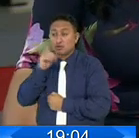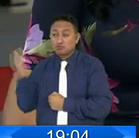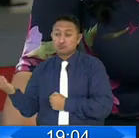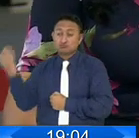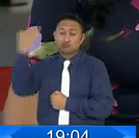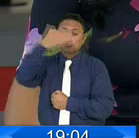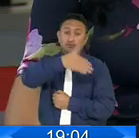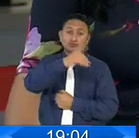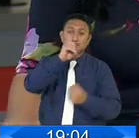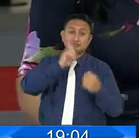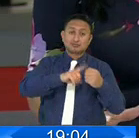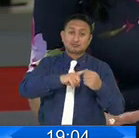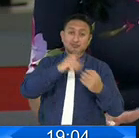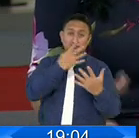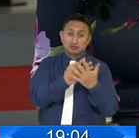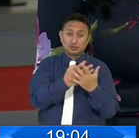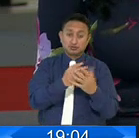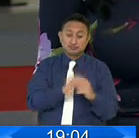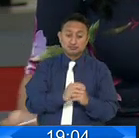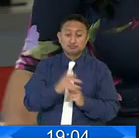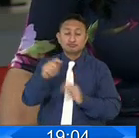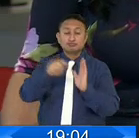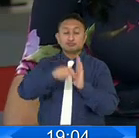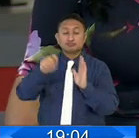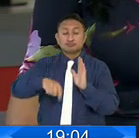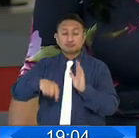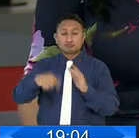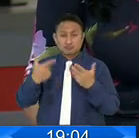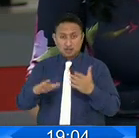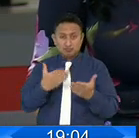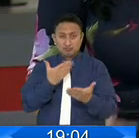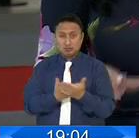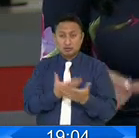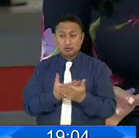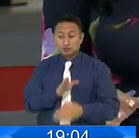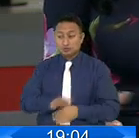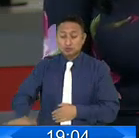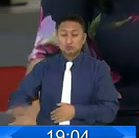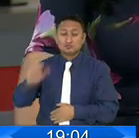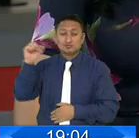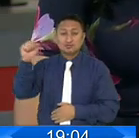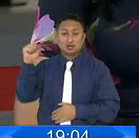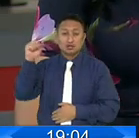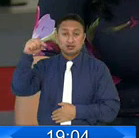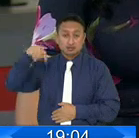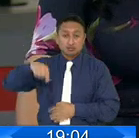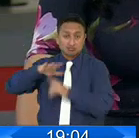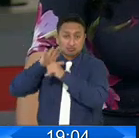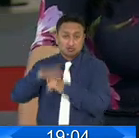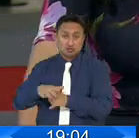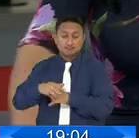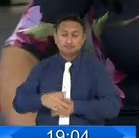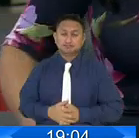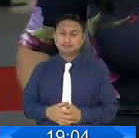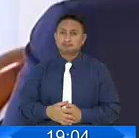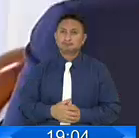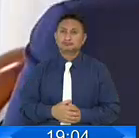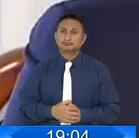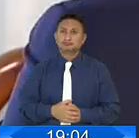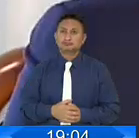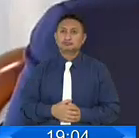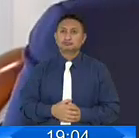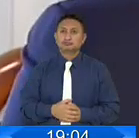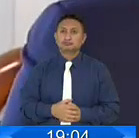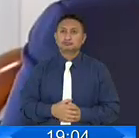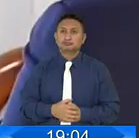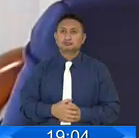una cárcel de Quito. Los abogados indicaron que se demostró la violación de los derechos constitucionales contra su cliente. Que